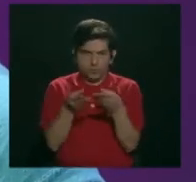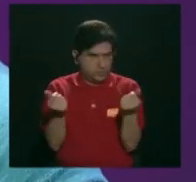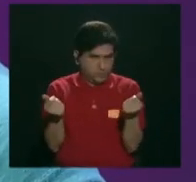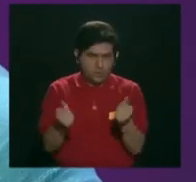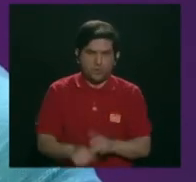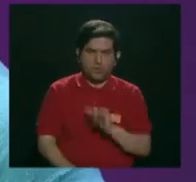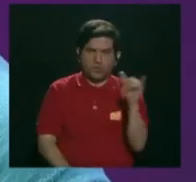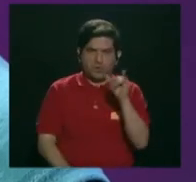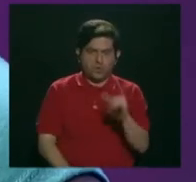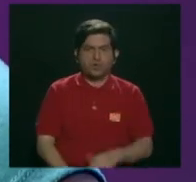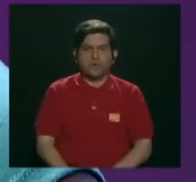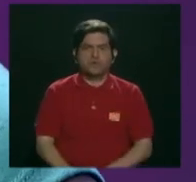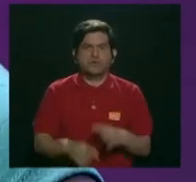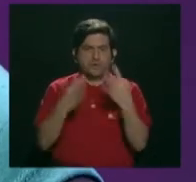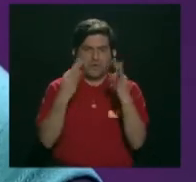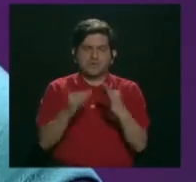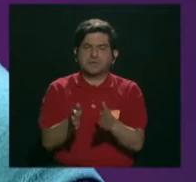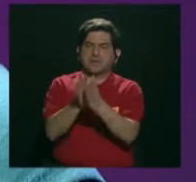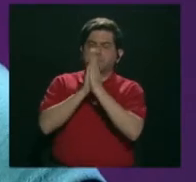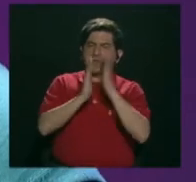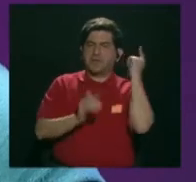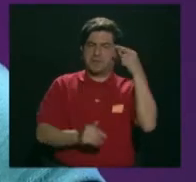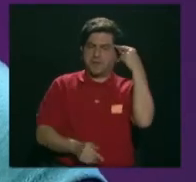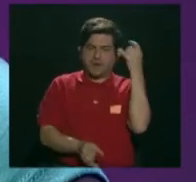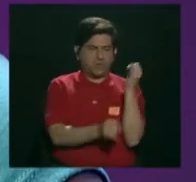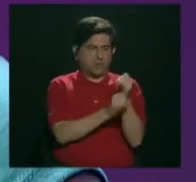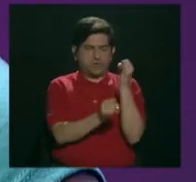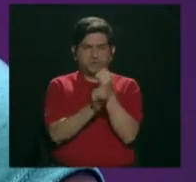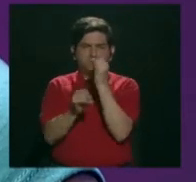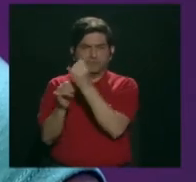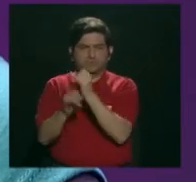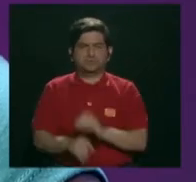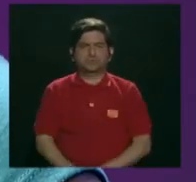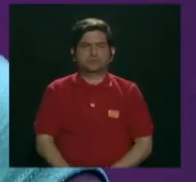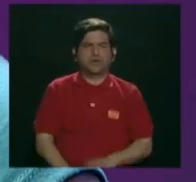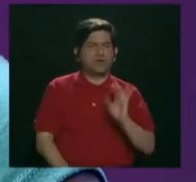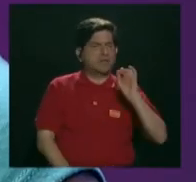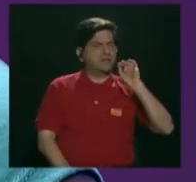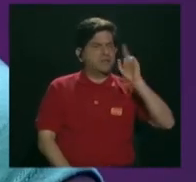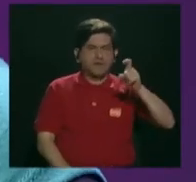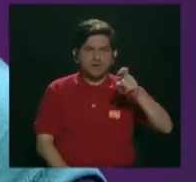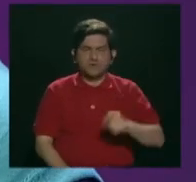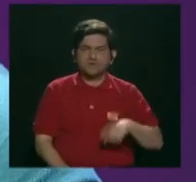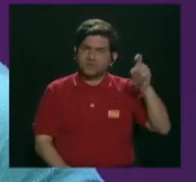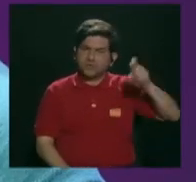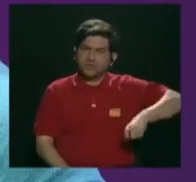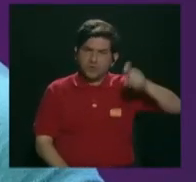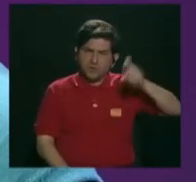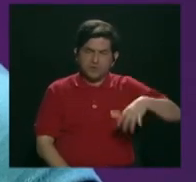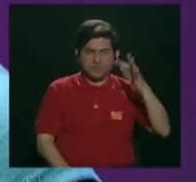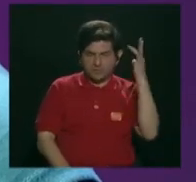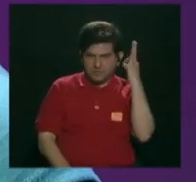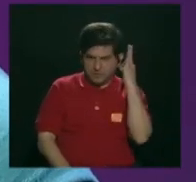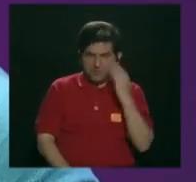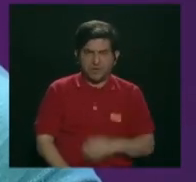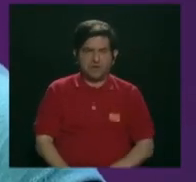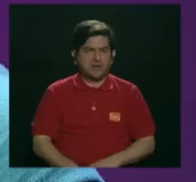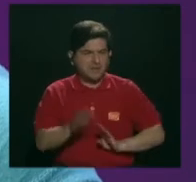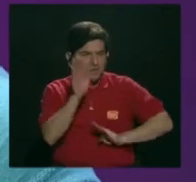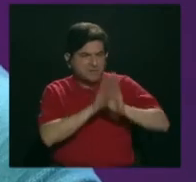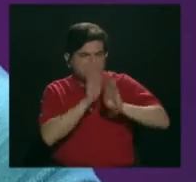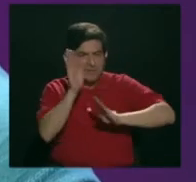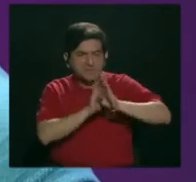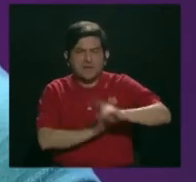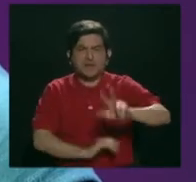también demandar ante el gobierno de las instituciones. Se hizo el diagnóstico de las necesidades de las mujeres para desarrollar